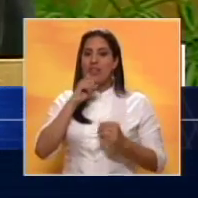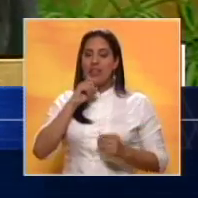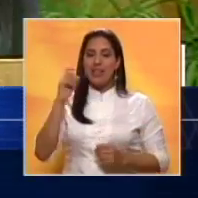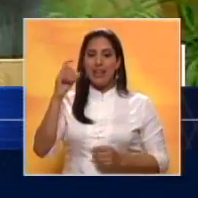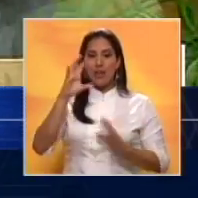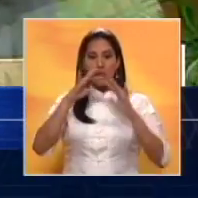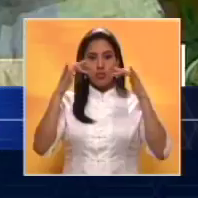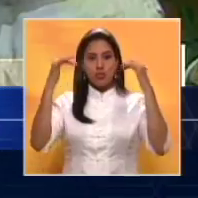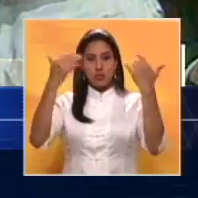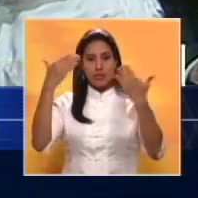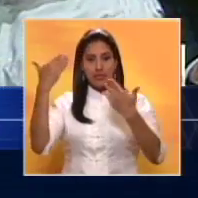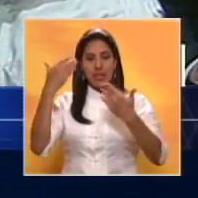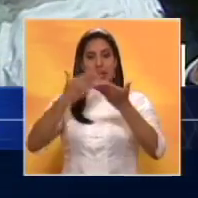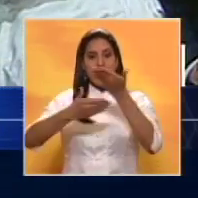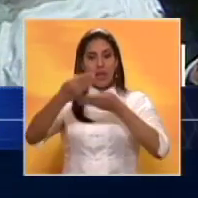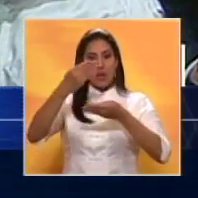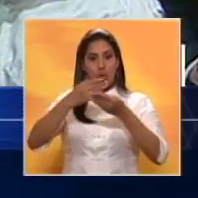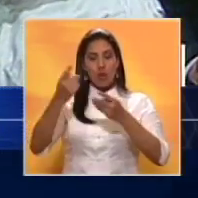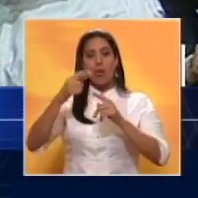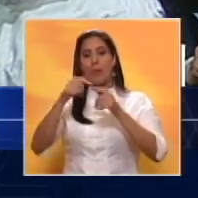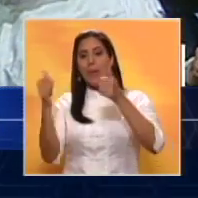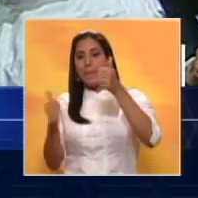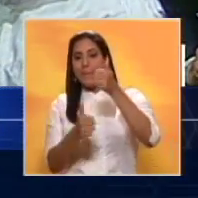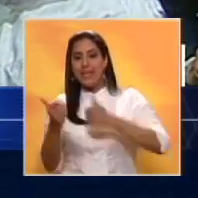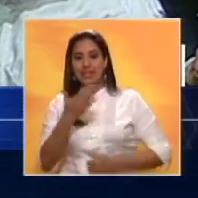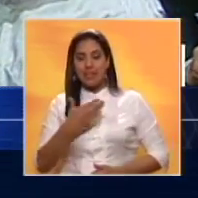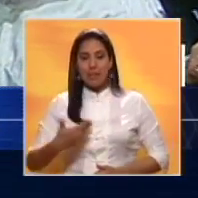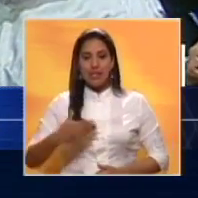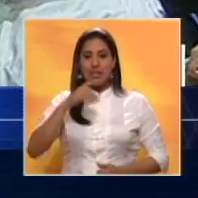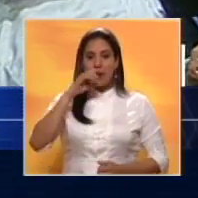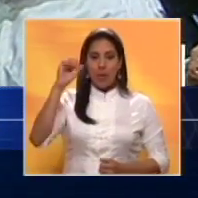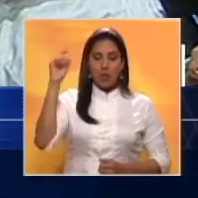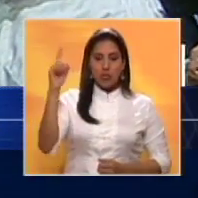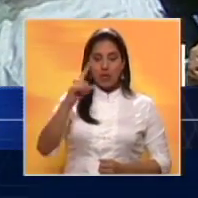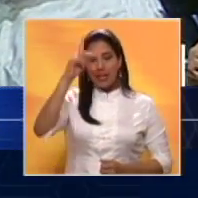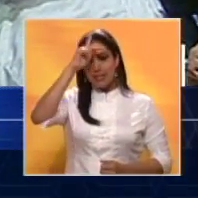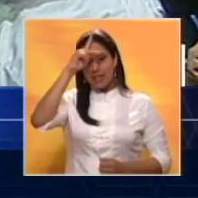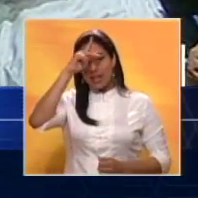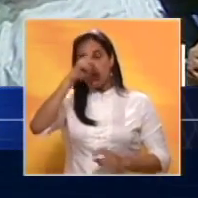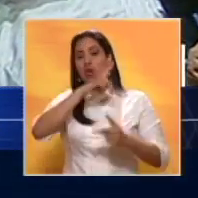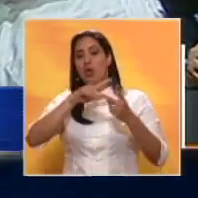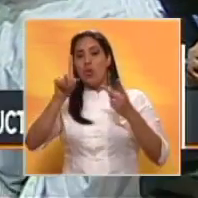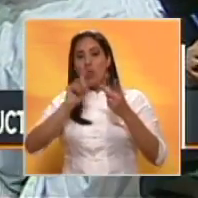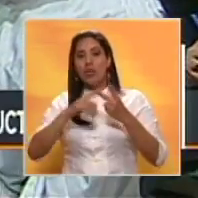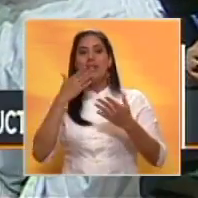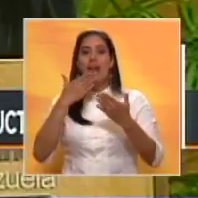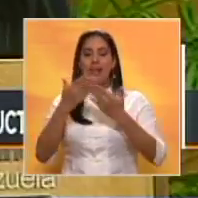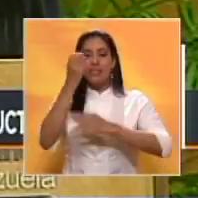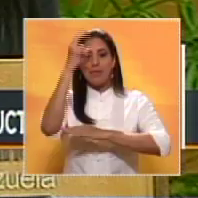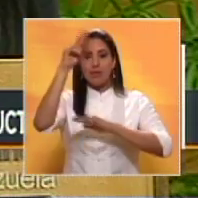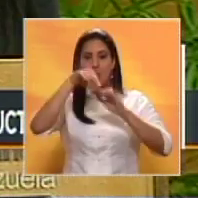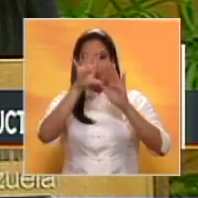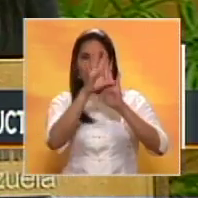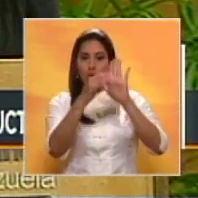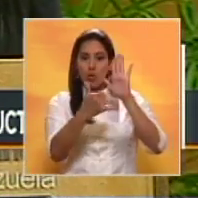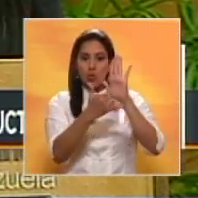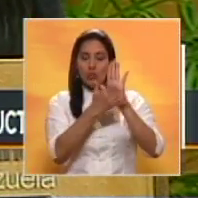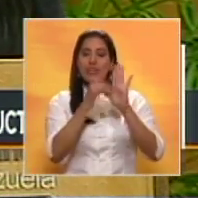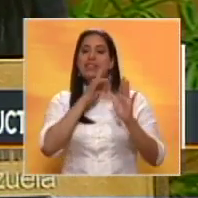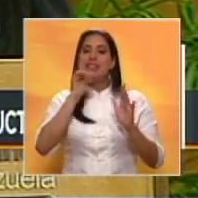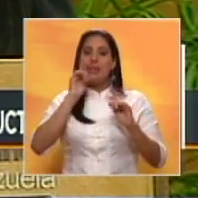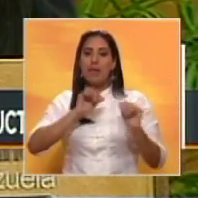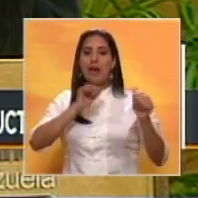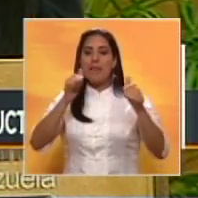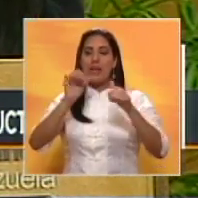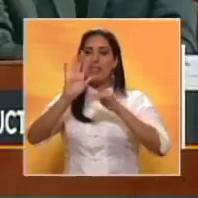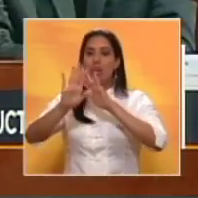el gabinete económico, el vicepresidente de la República. Agradecemos que la Asamblea Nacional Constituyente esté